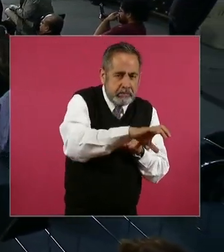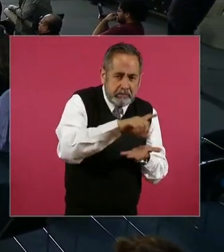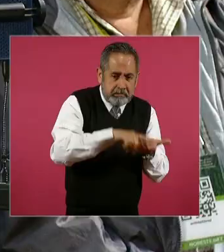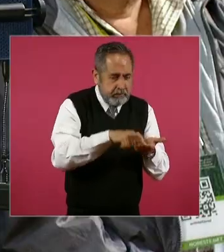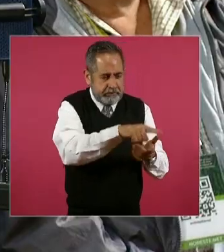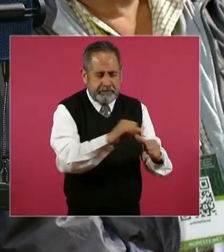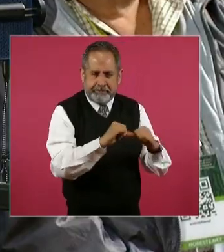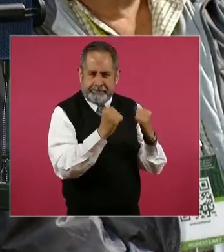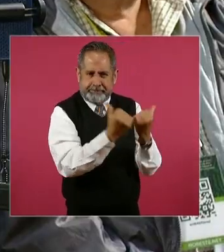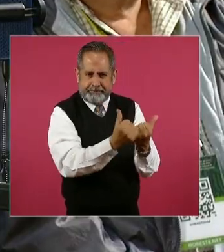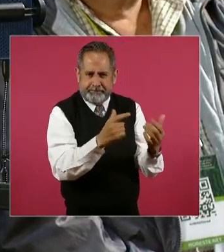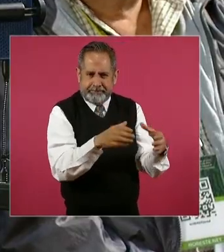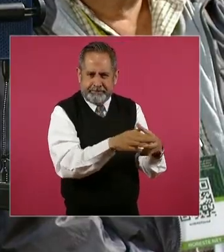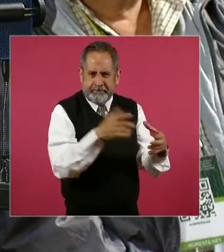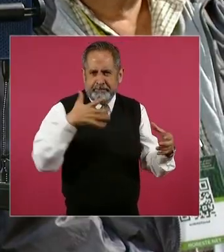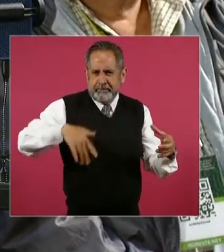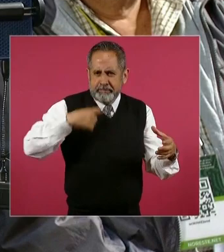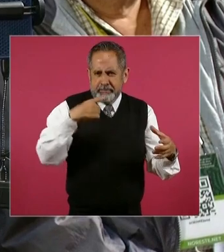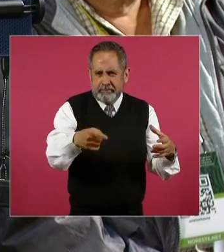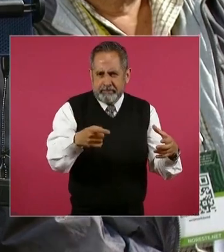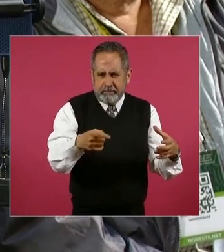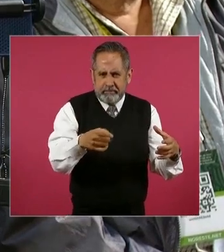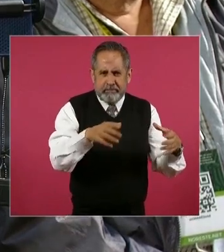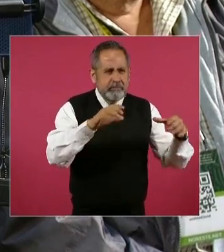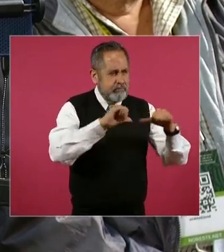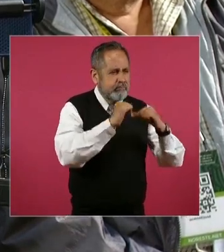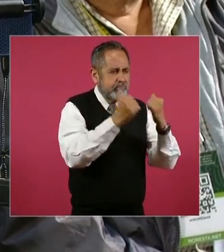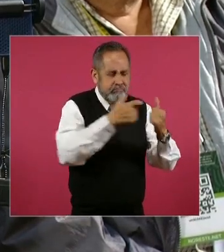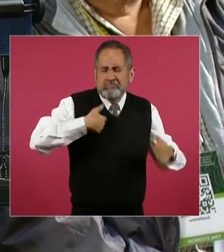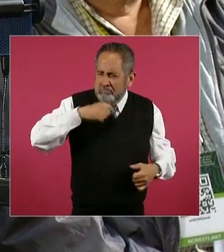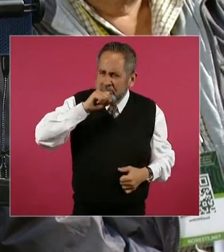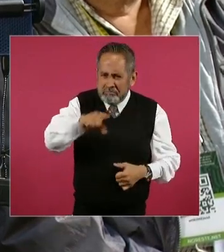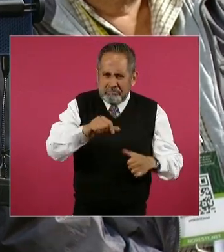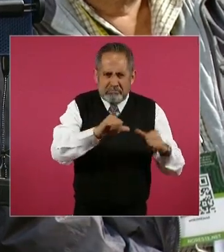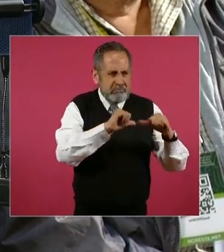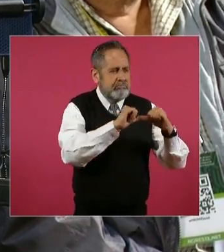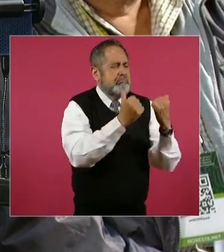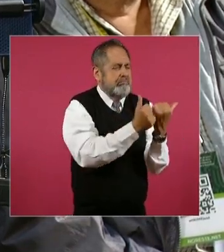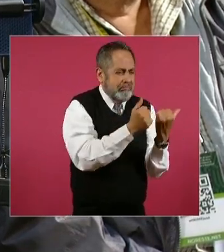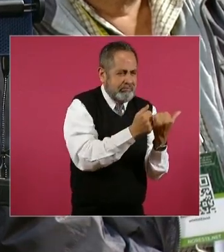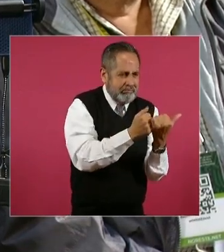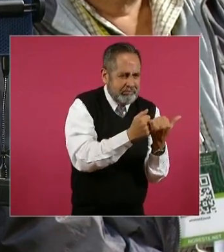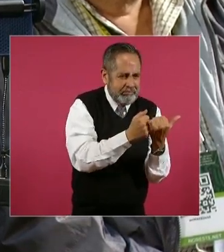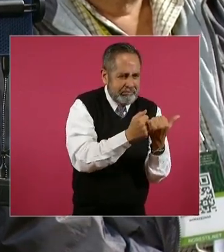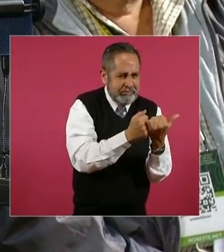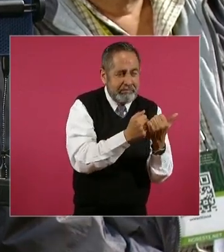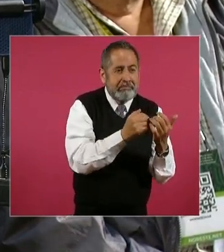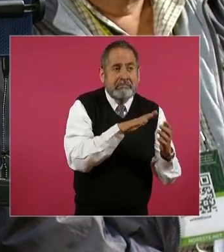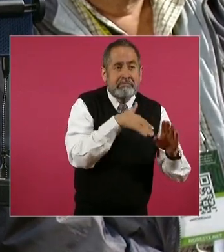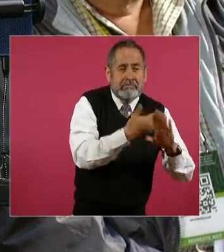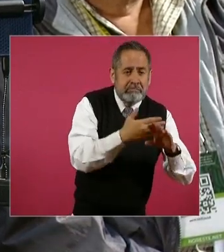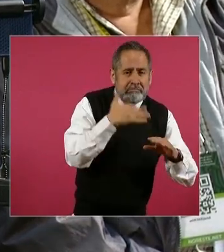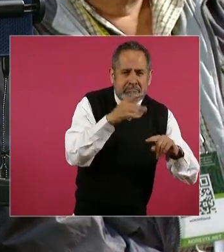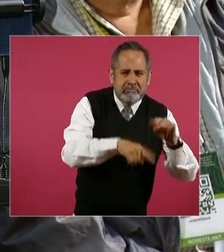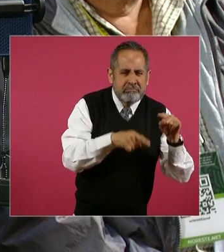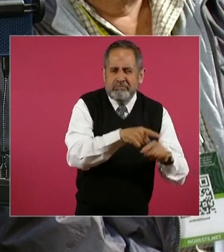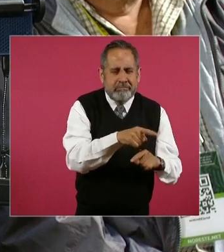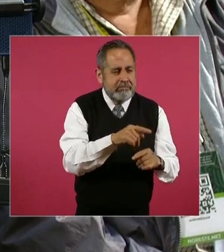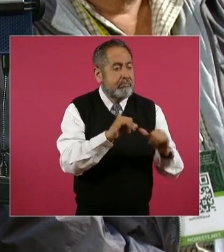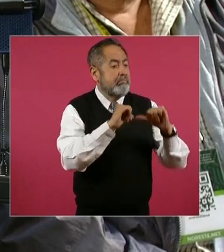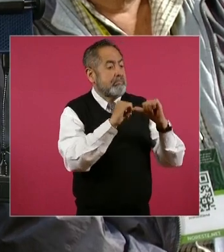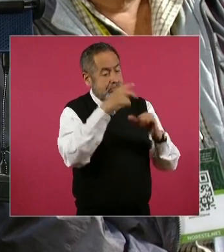a mexicanos como dice el presidente bueno no lo dice el presidente Yo también lo digo a favor de la corrupción no en contra de la corrupción porque el